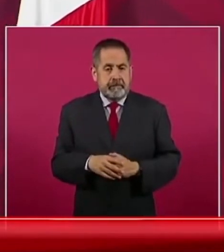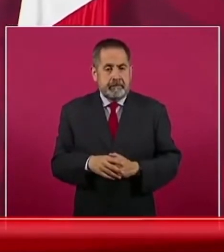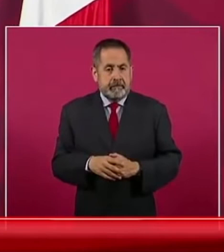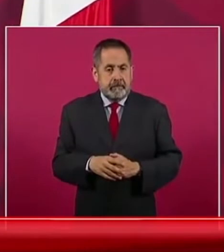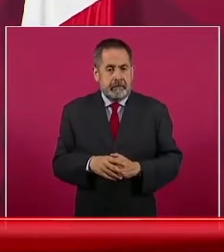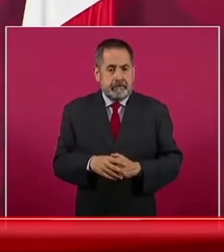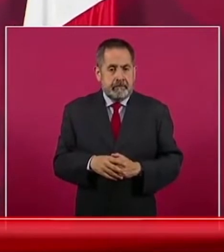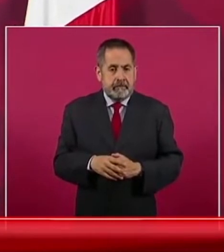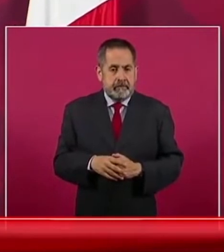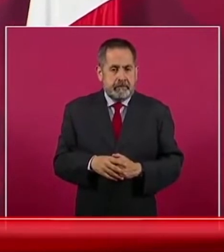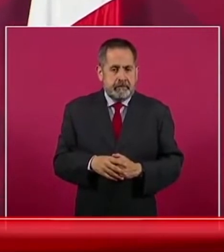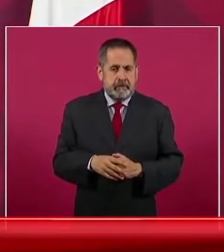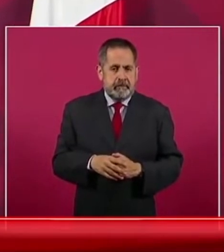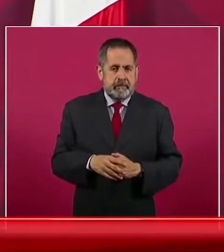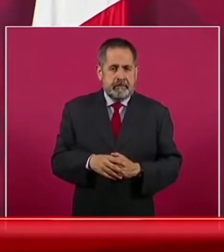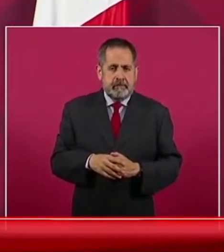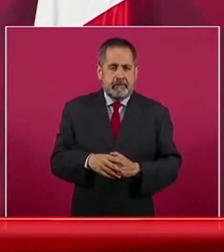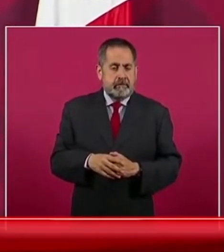y